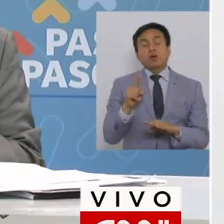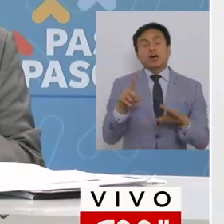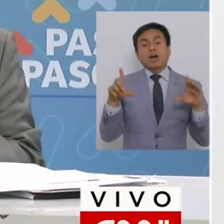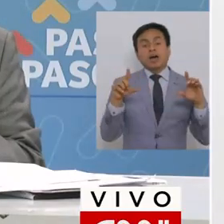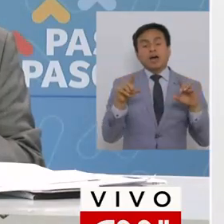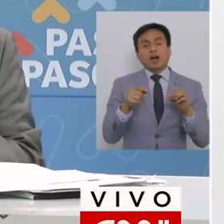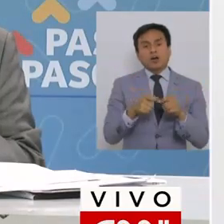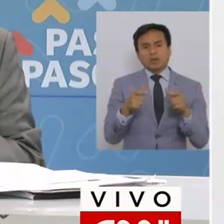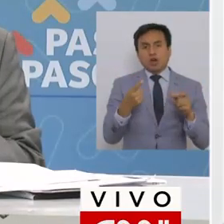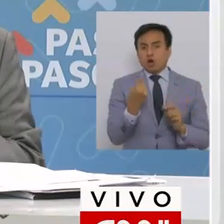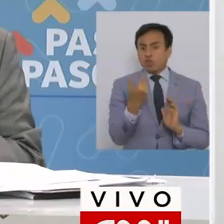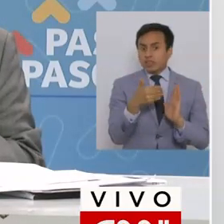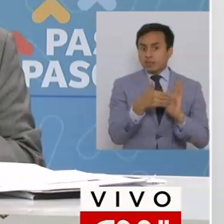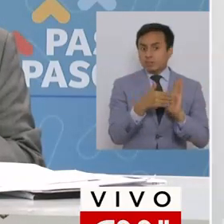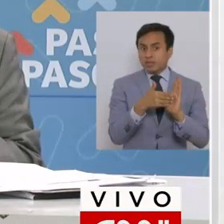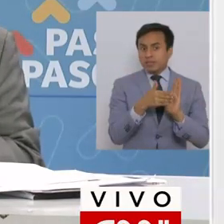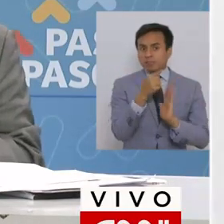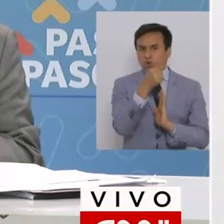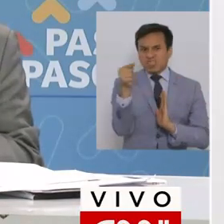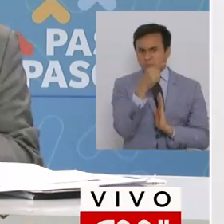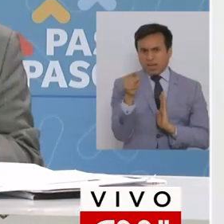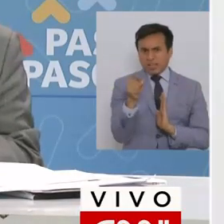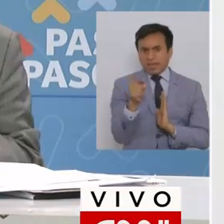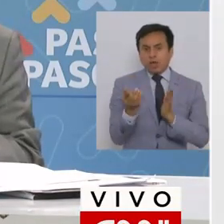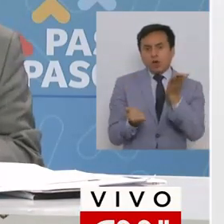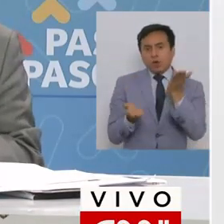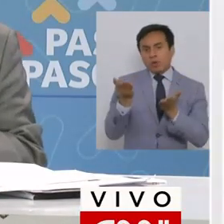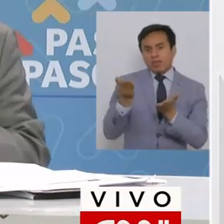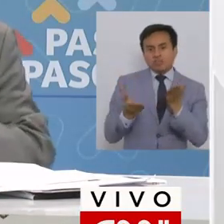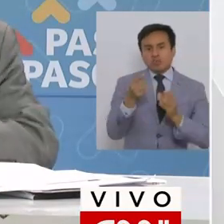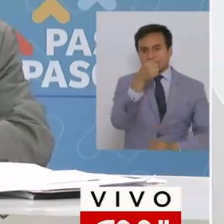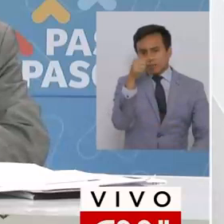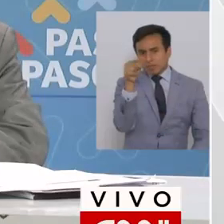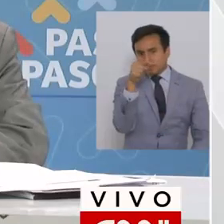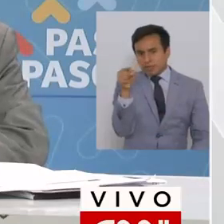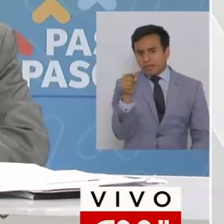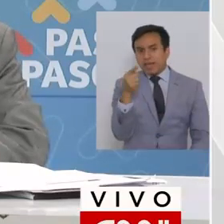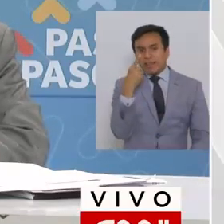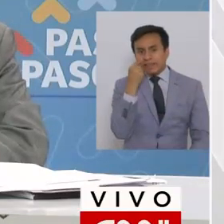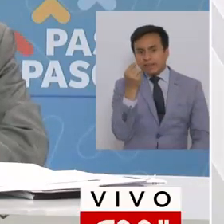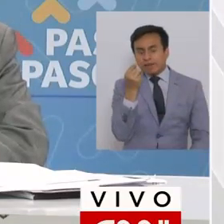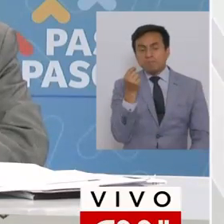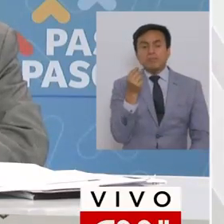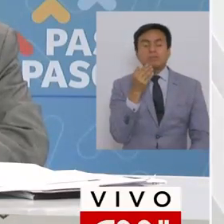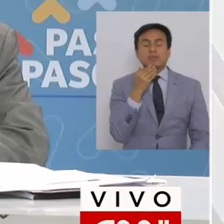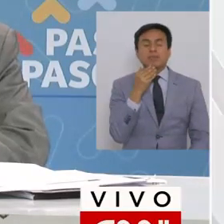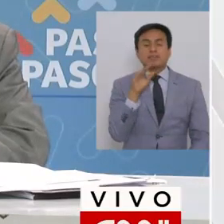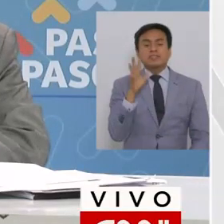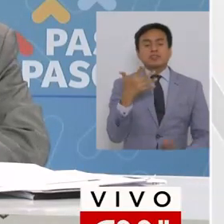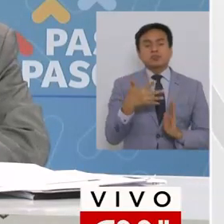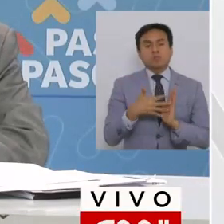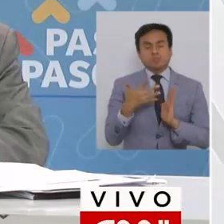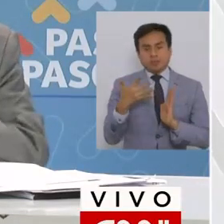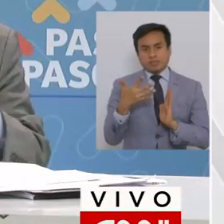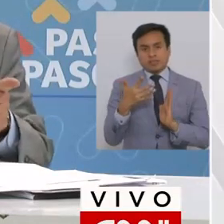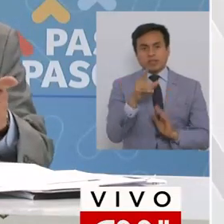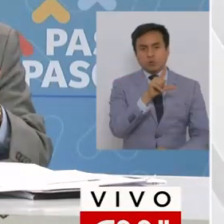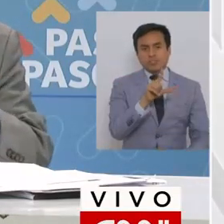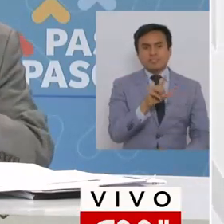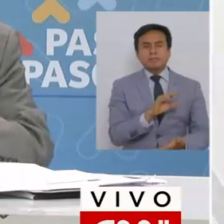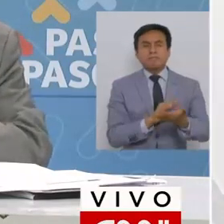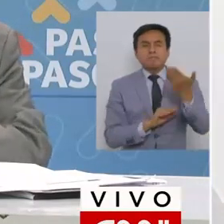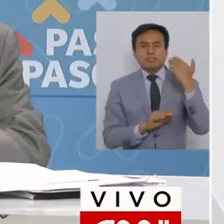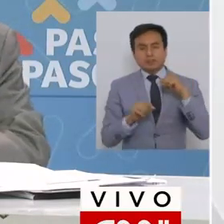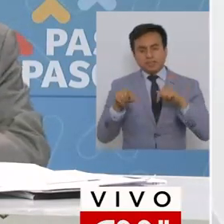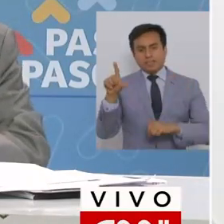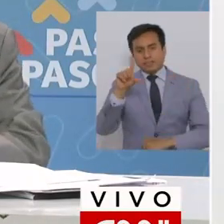entre 11.000 casos por semana, en comparación semana a semana, perdón, por día, y 5.000 casos entre el lunes pasado